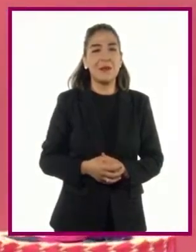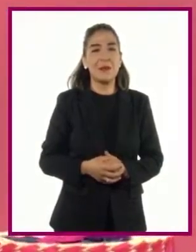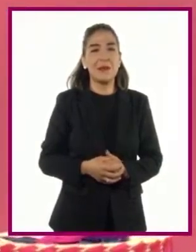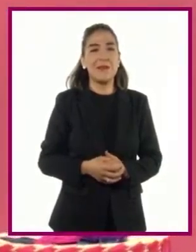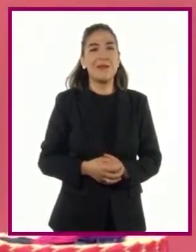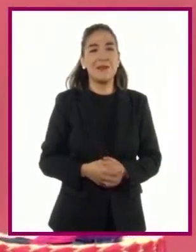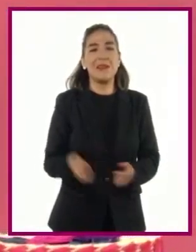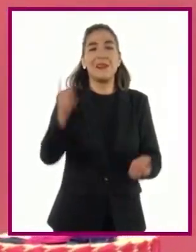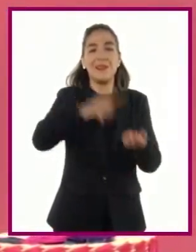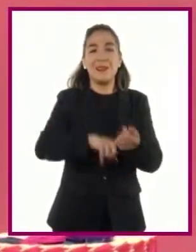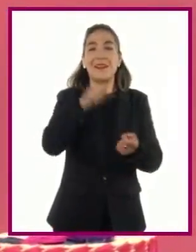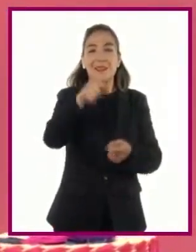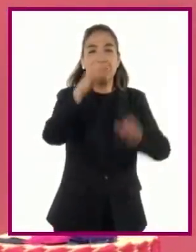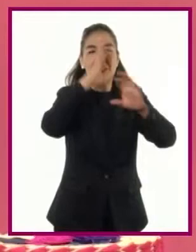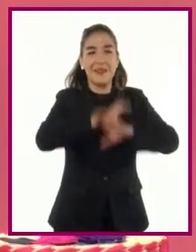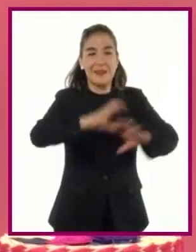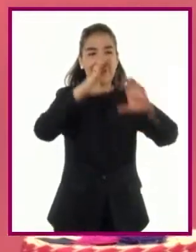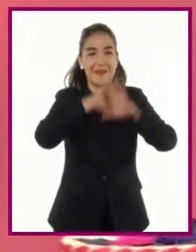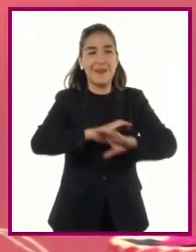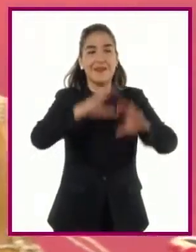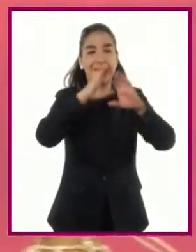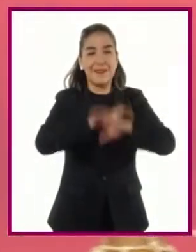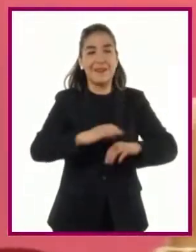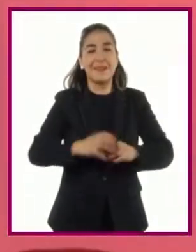Los cantos son nuestro atavío,